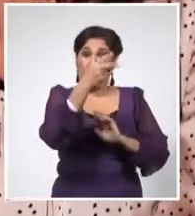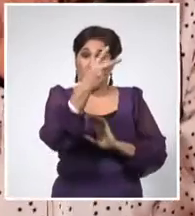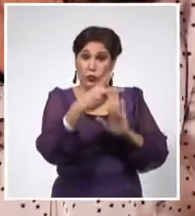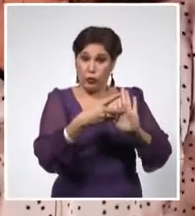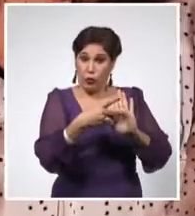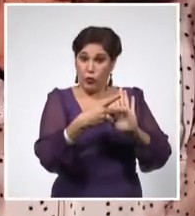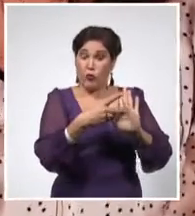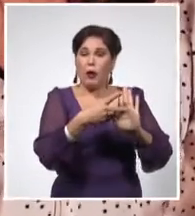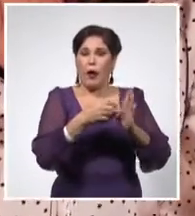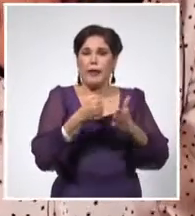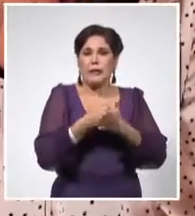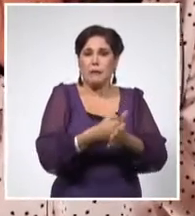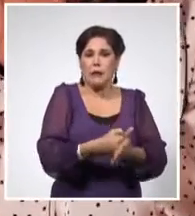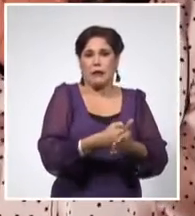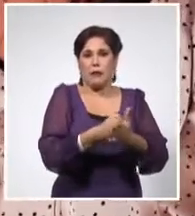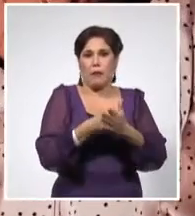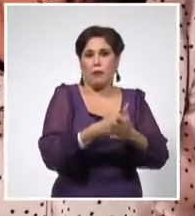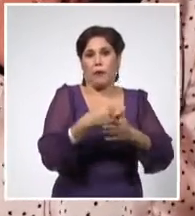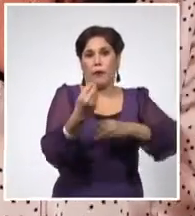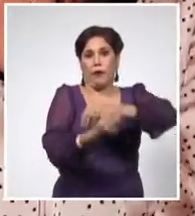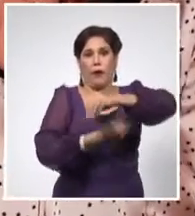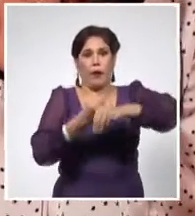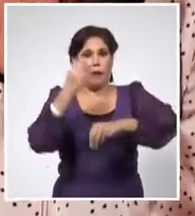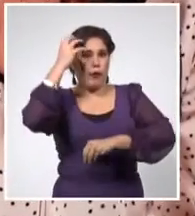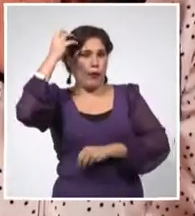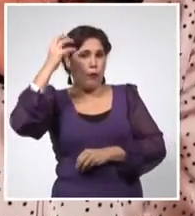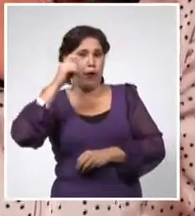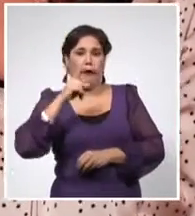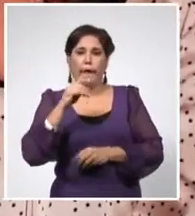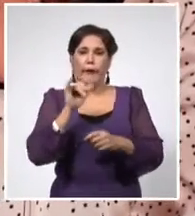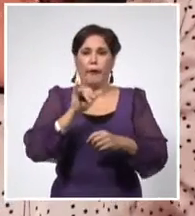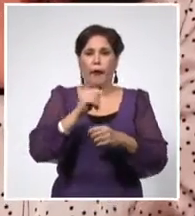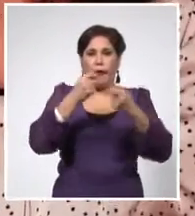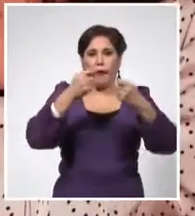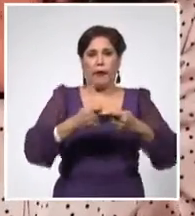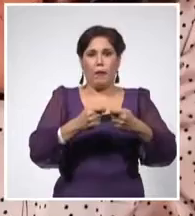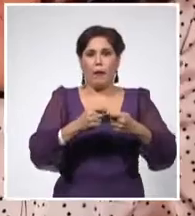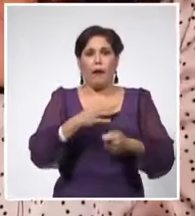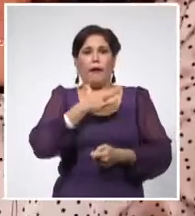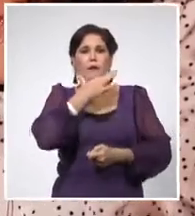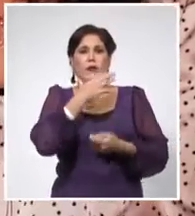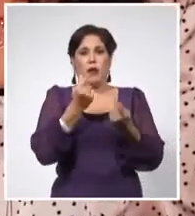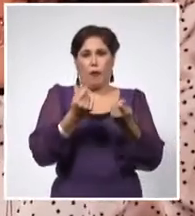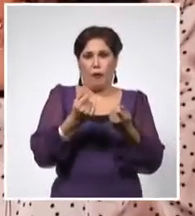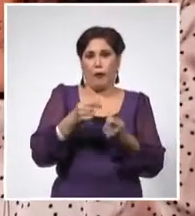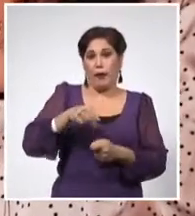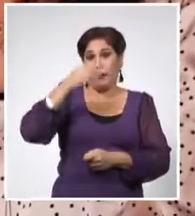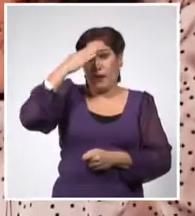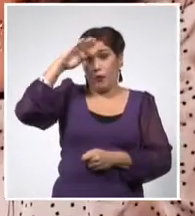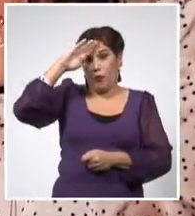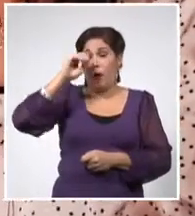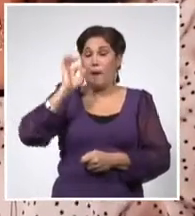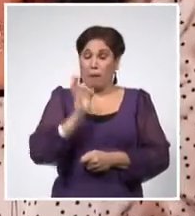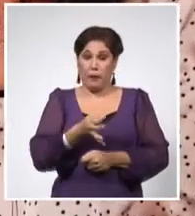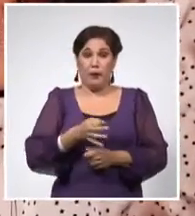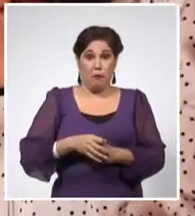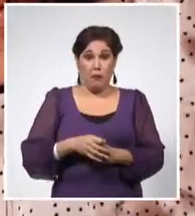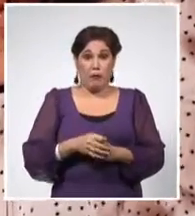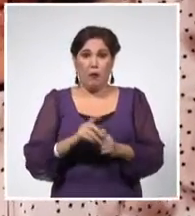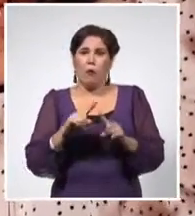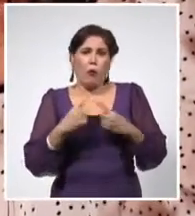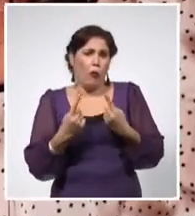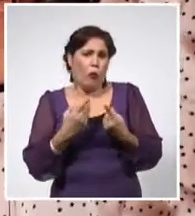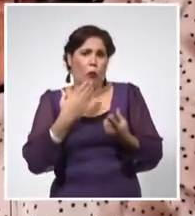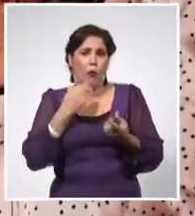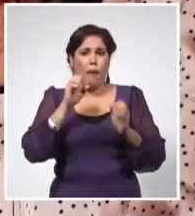es presionar un cambio de gobierno, es presionar una determinada conducta política por parte del gobierno cubano a través de